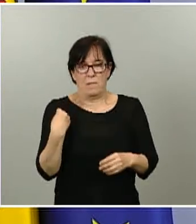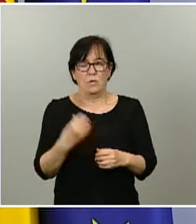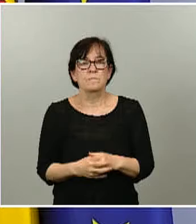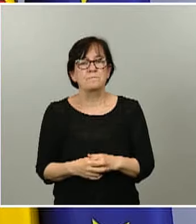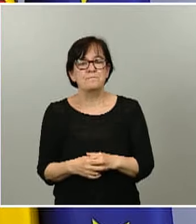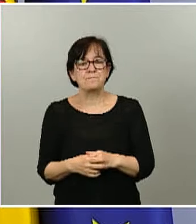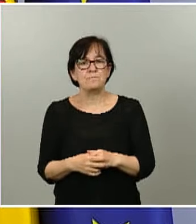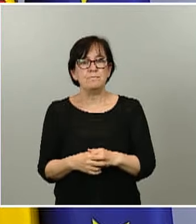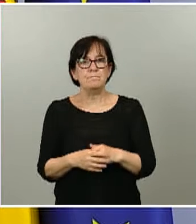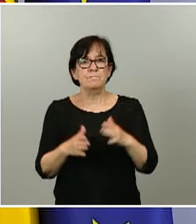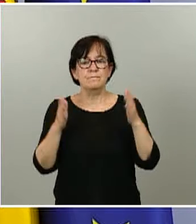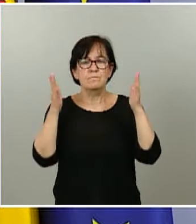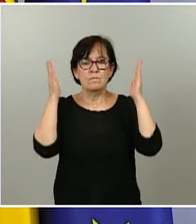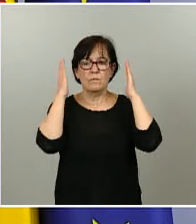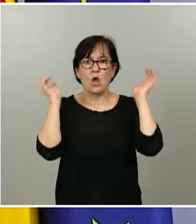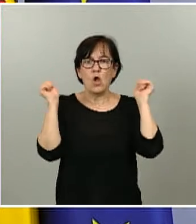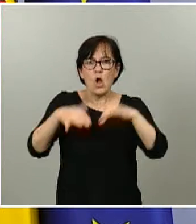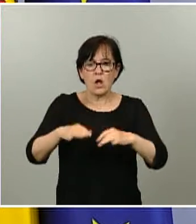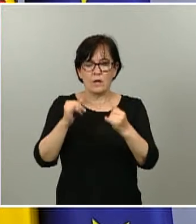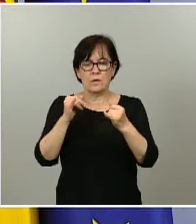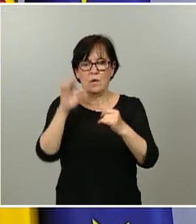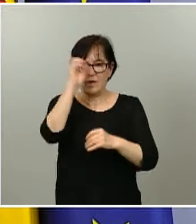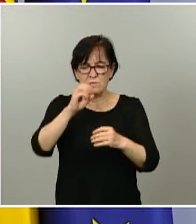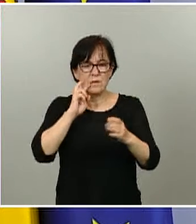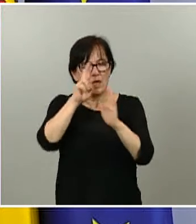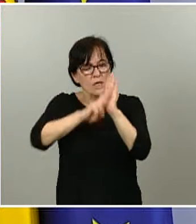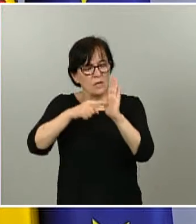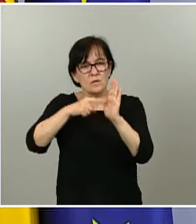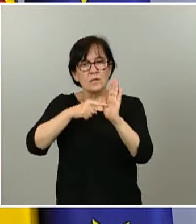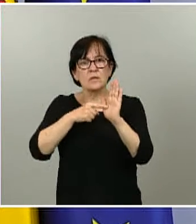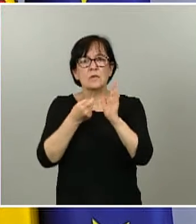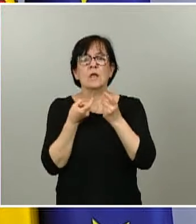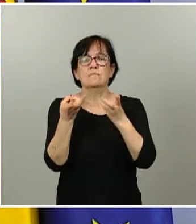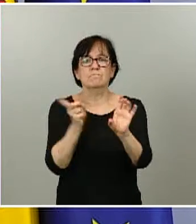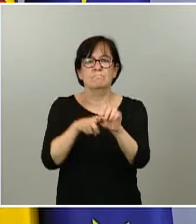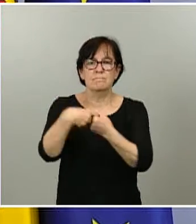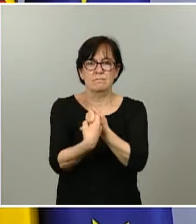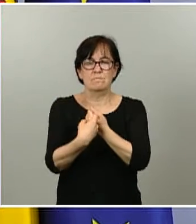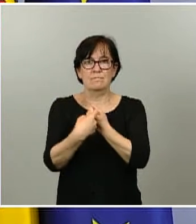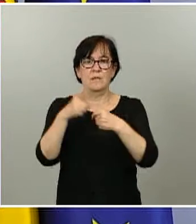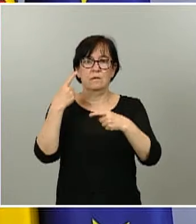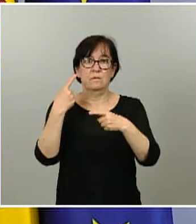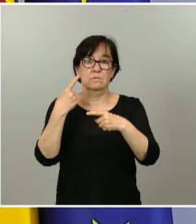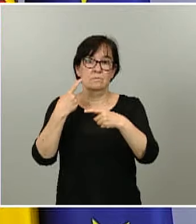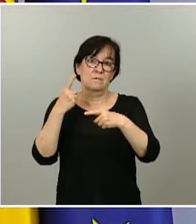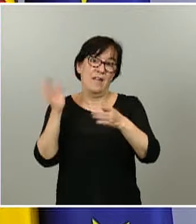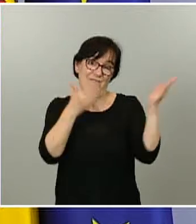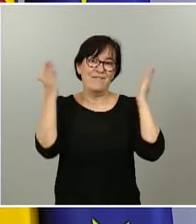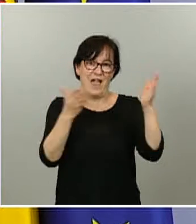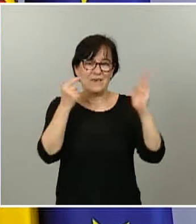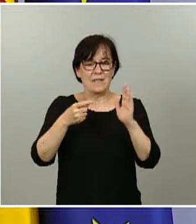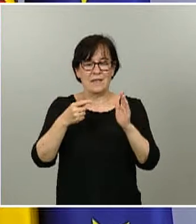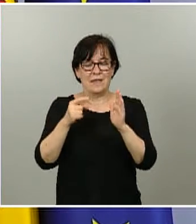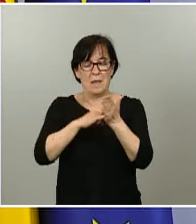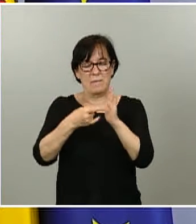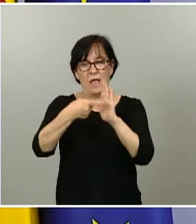están regulados en tanto al aforo permitido en las distintas fases del plan de desescalada, en las órdenes que han salido publicadas, y